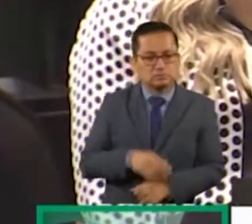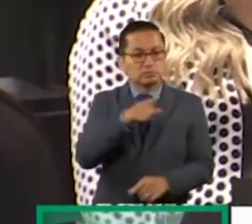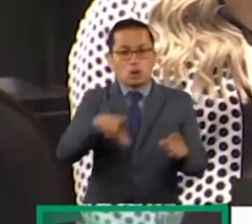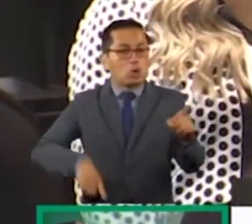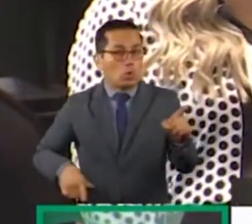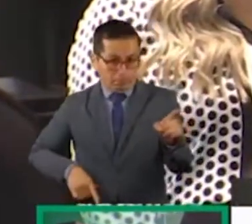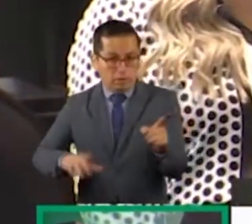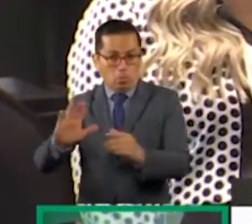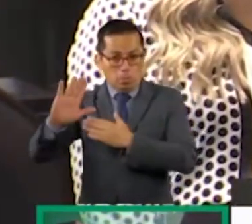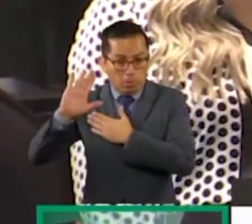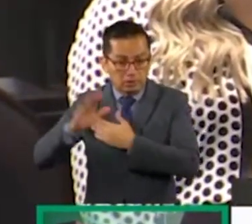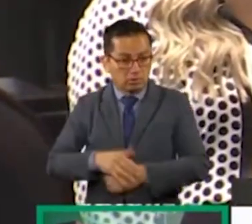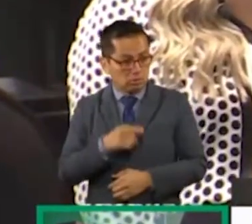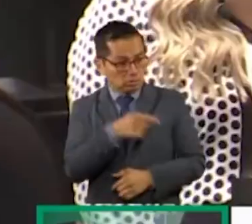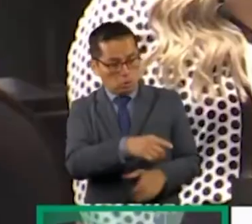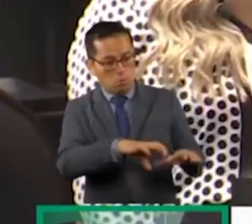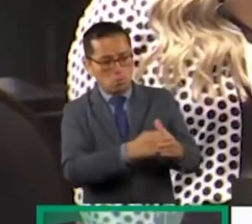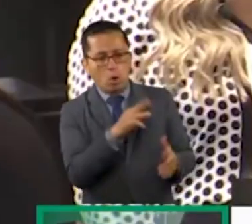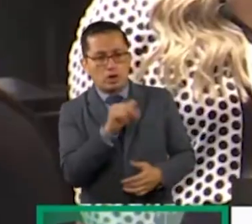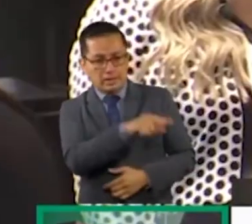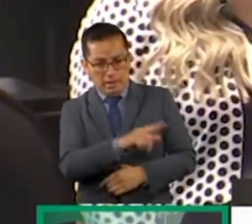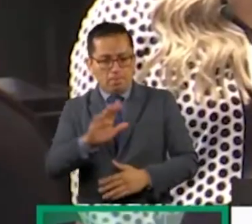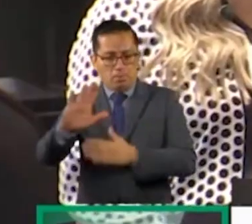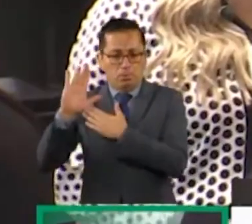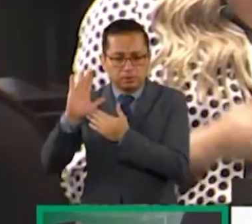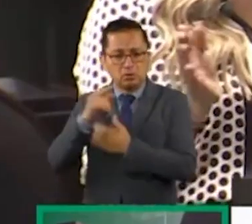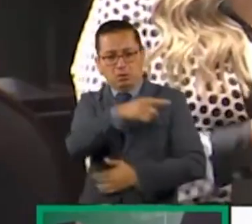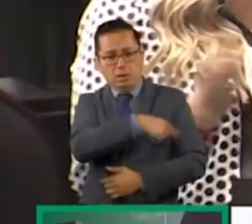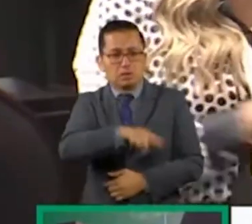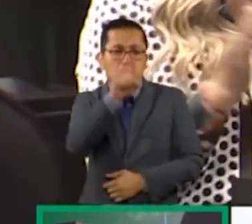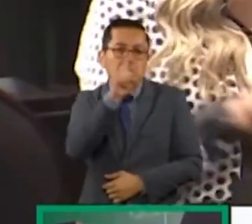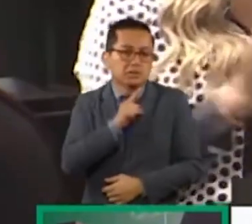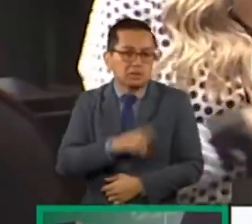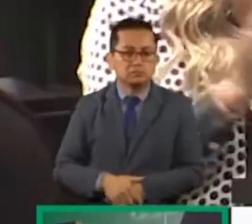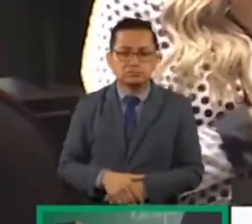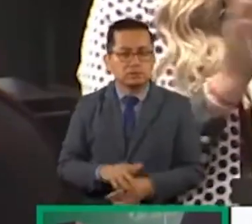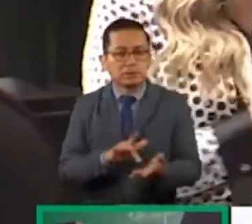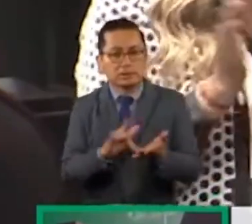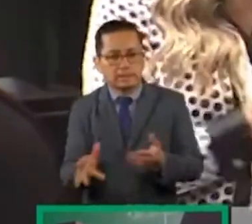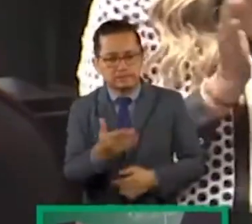que Morena se comprometió y mintió. Gracias, presidente.